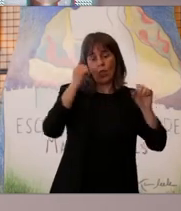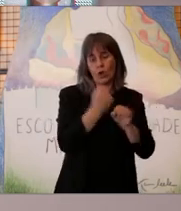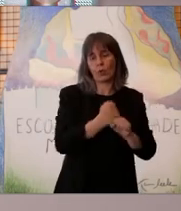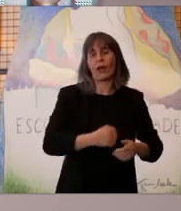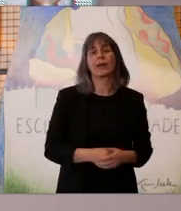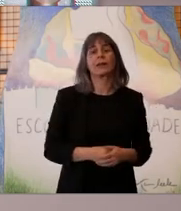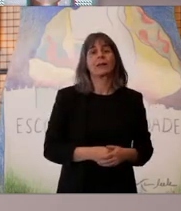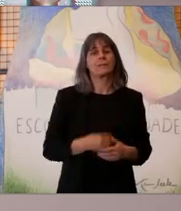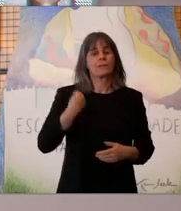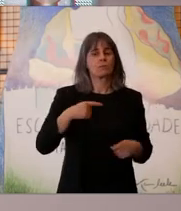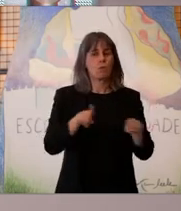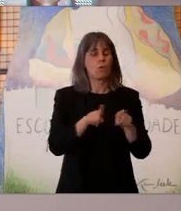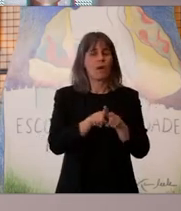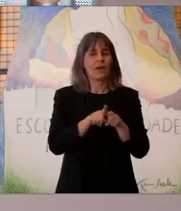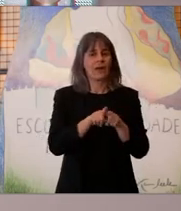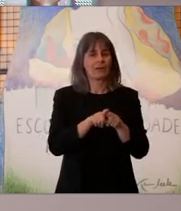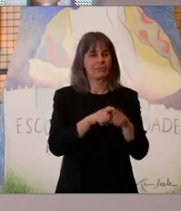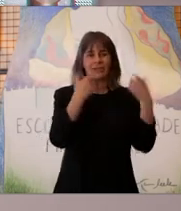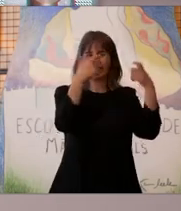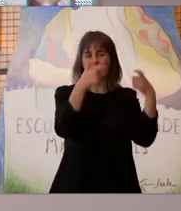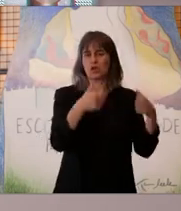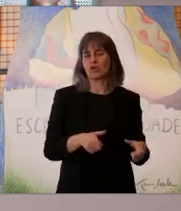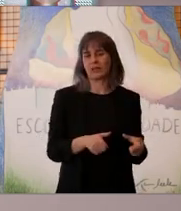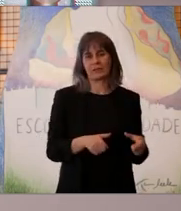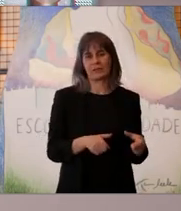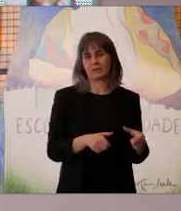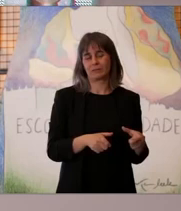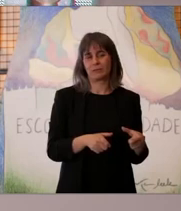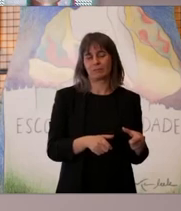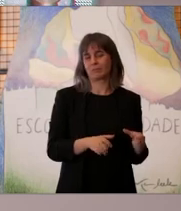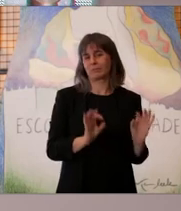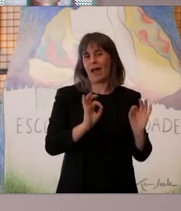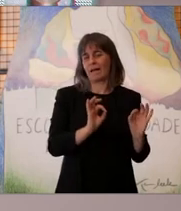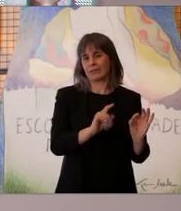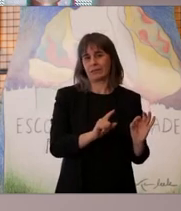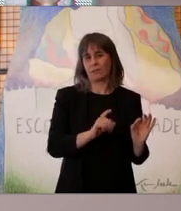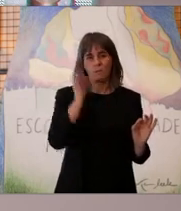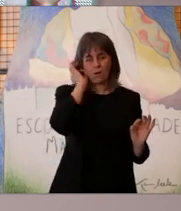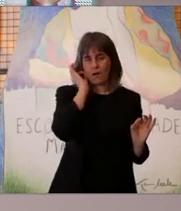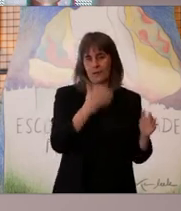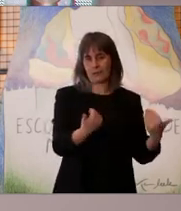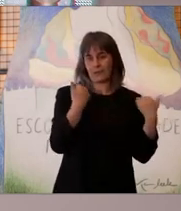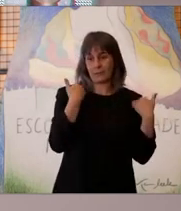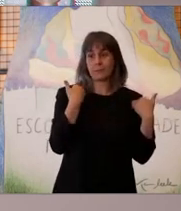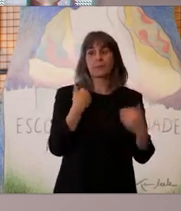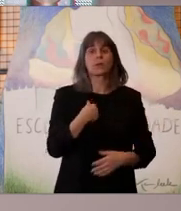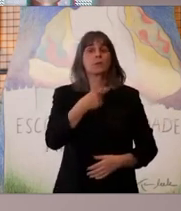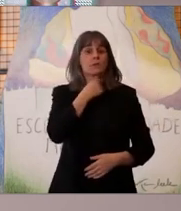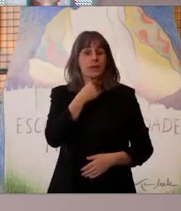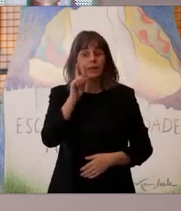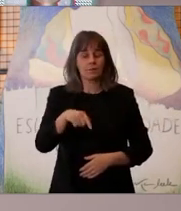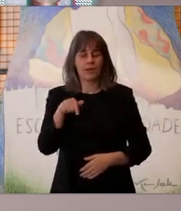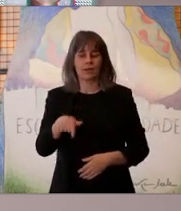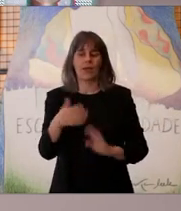sectorial de alguna manera es muy muy evidente y a mí me gusta explicar Aquí también siempre que no solamente hay una división